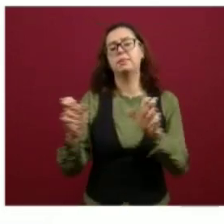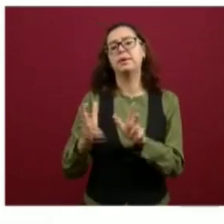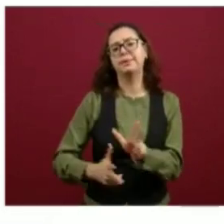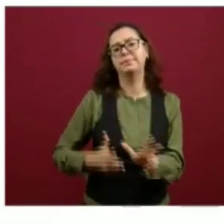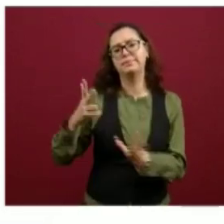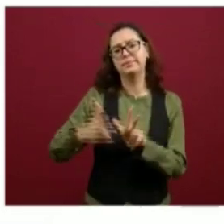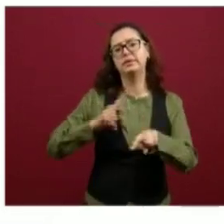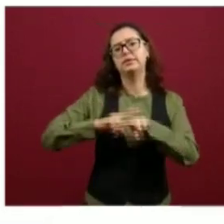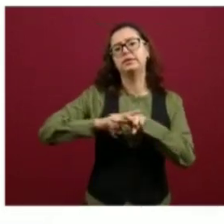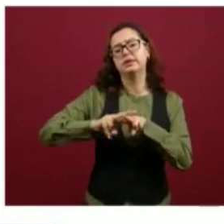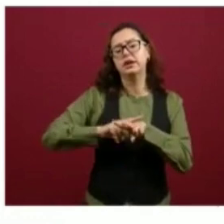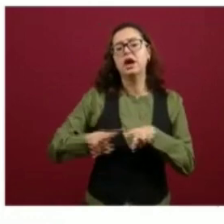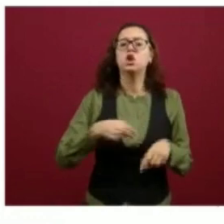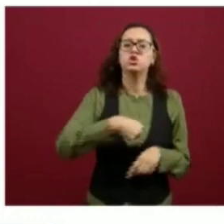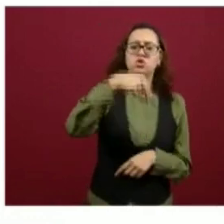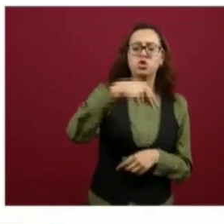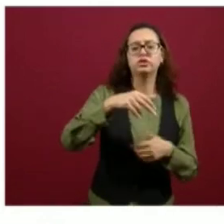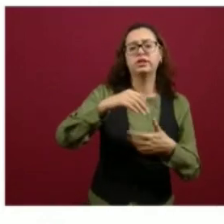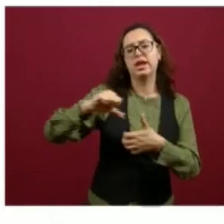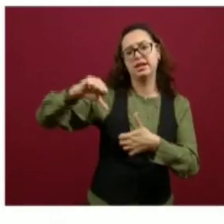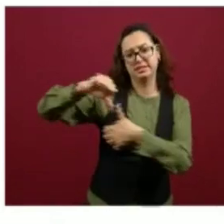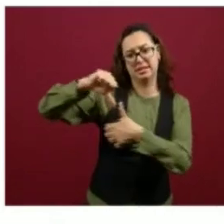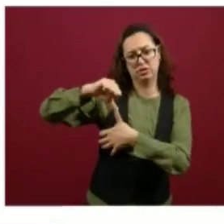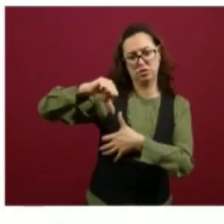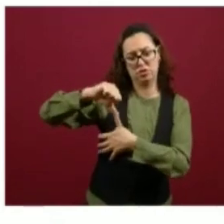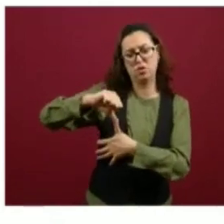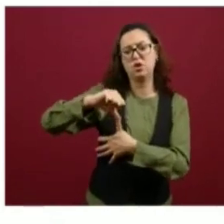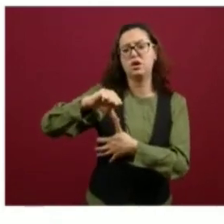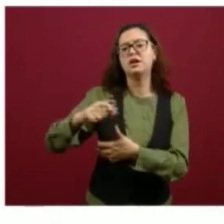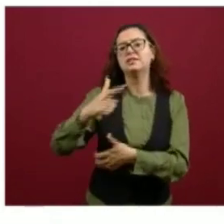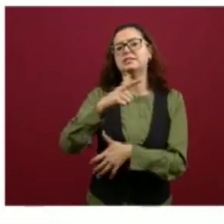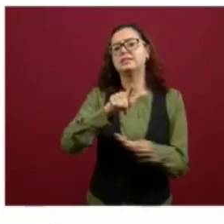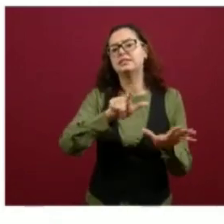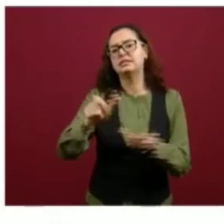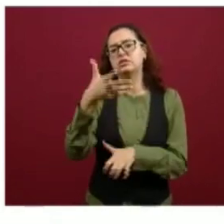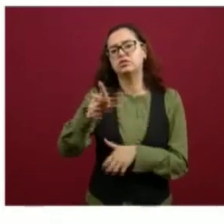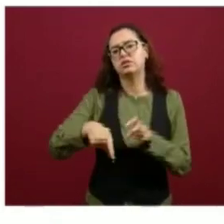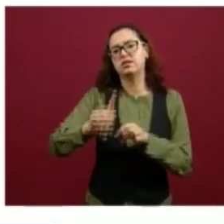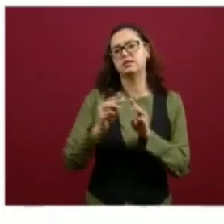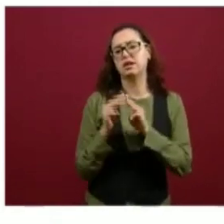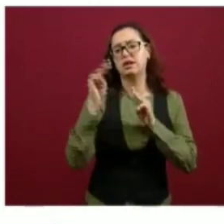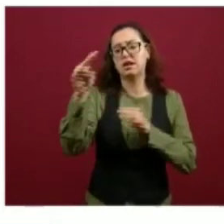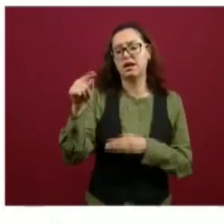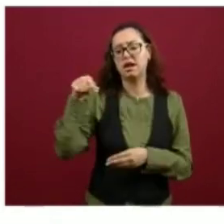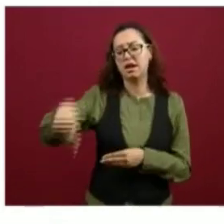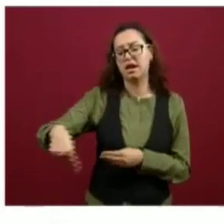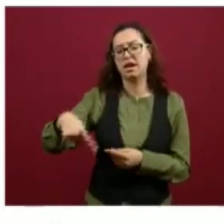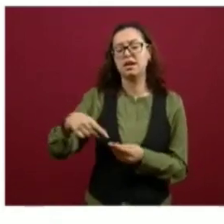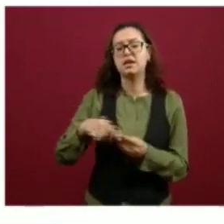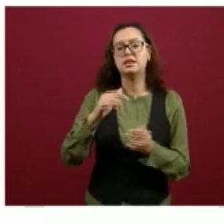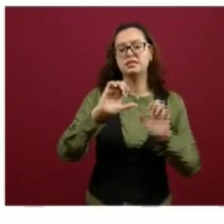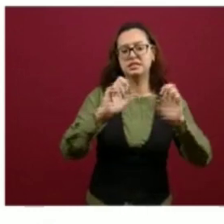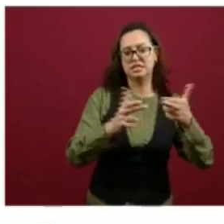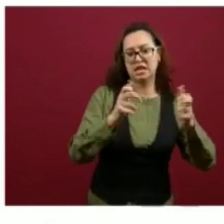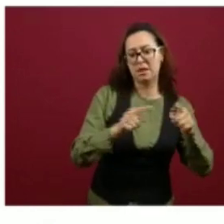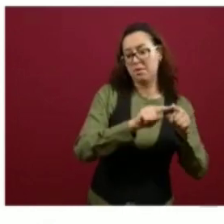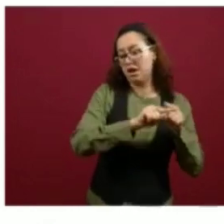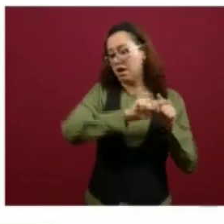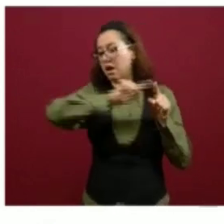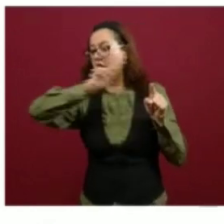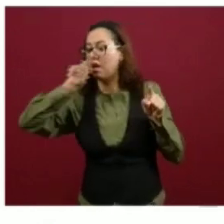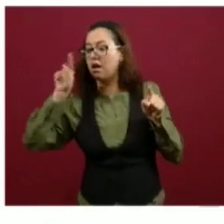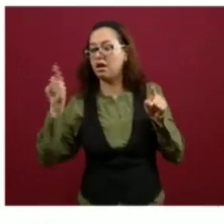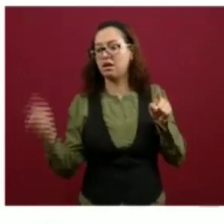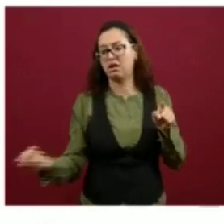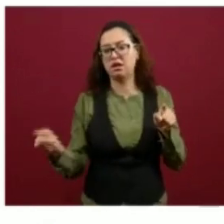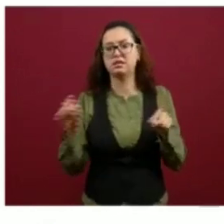norte de Centroamérica, que son 710 kilómetros desde Ciudad Hidalgo, Chiapas, hasta